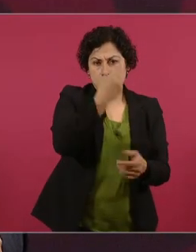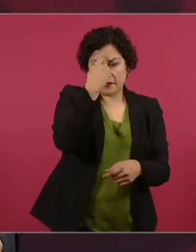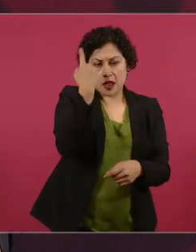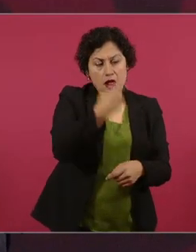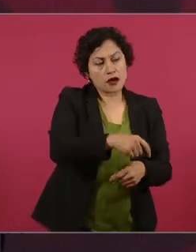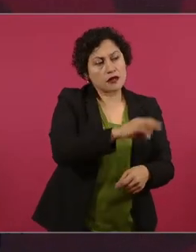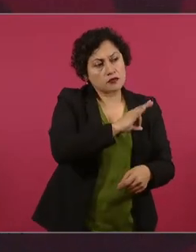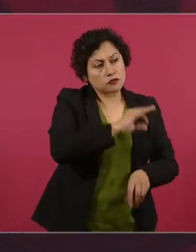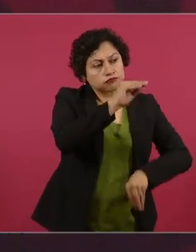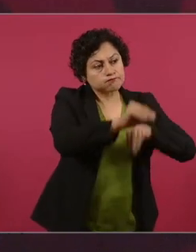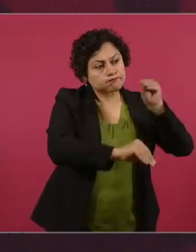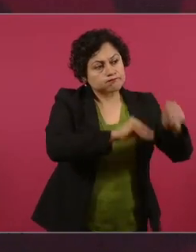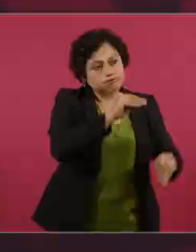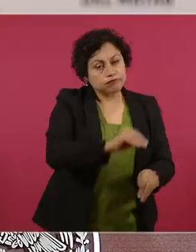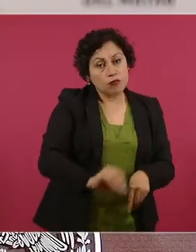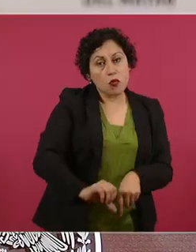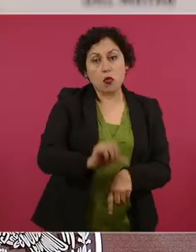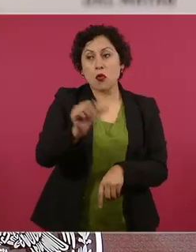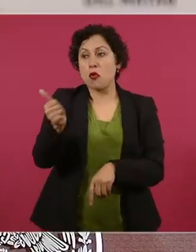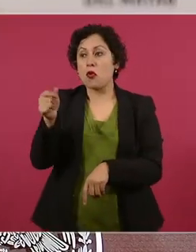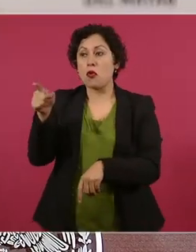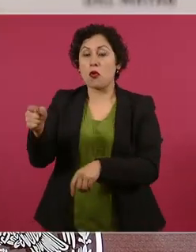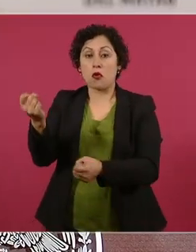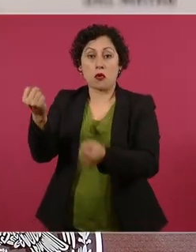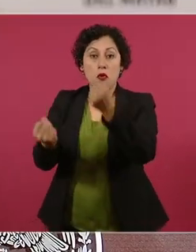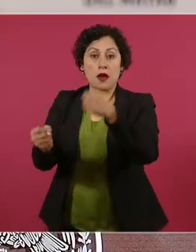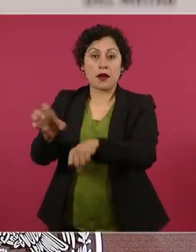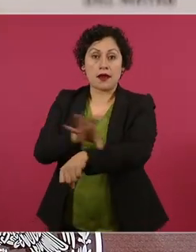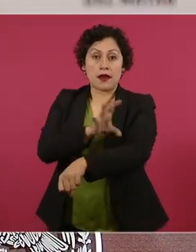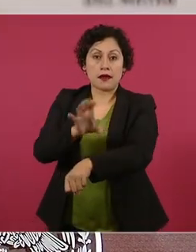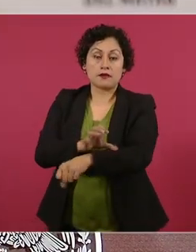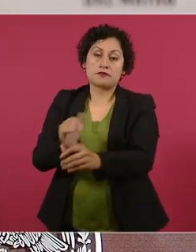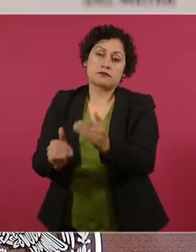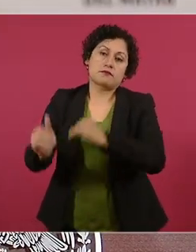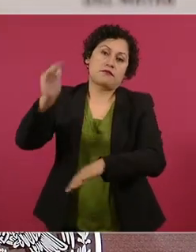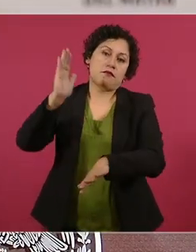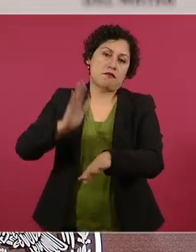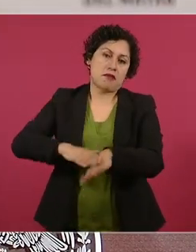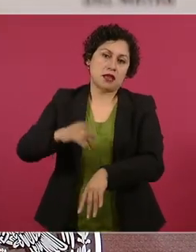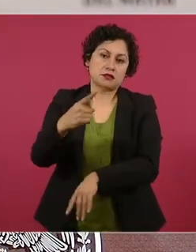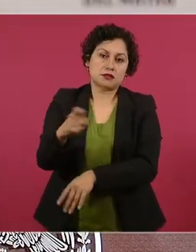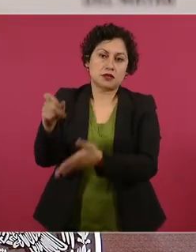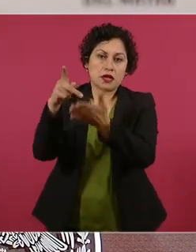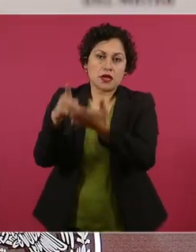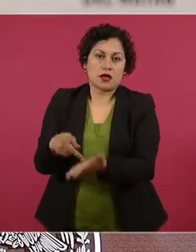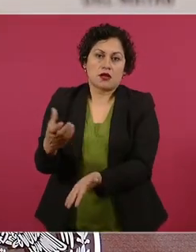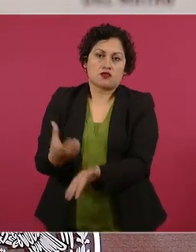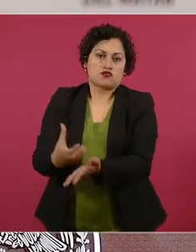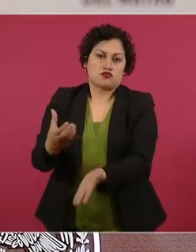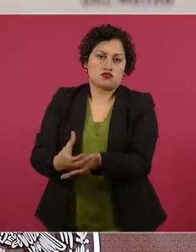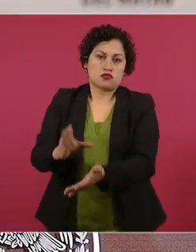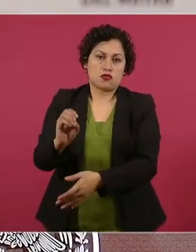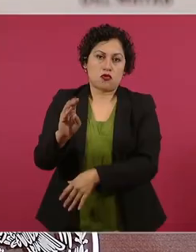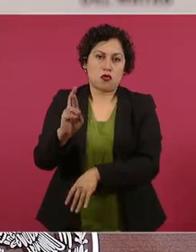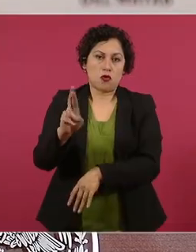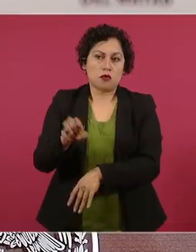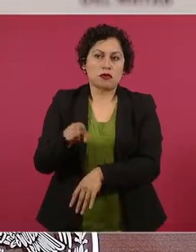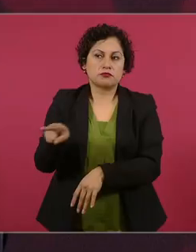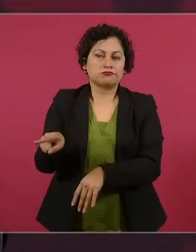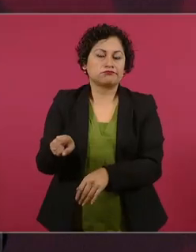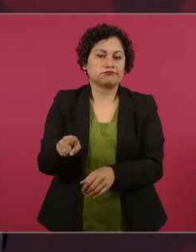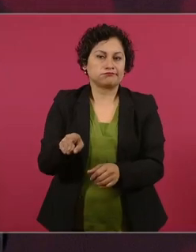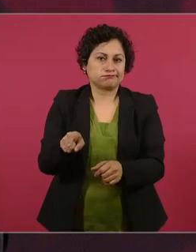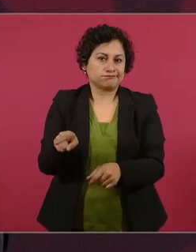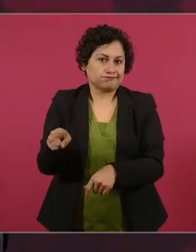para un carro eléctrico se requieren 100 kilos de cobre.